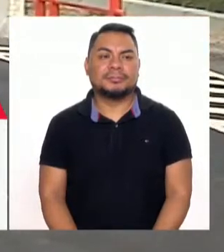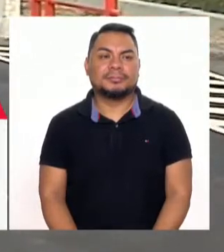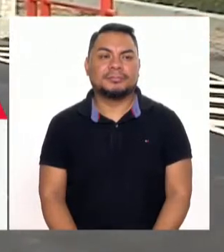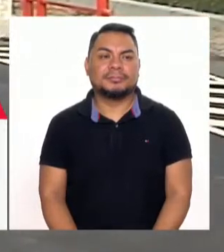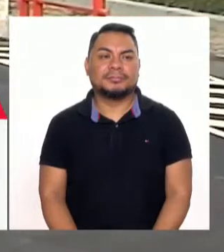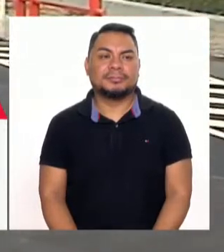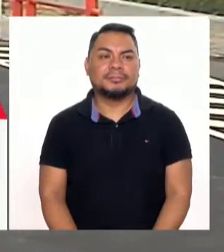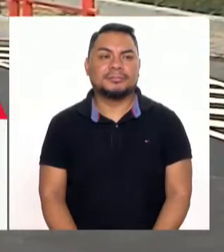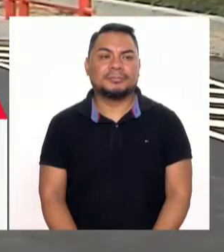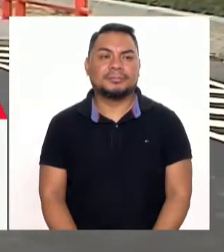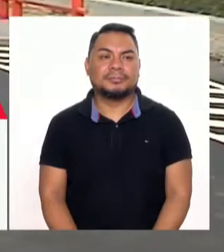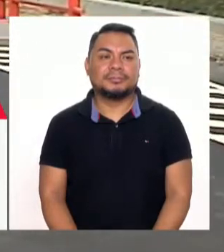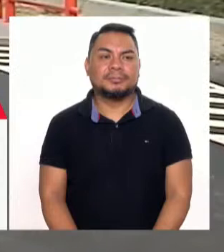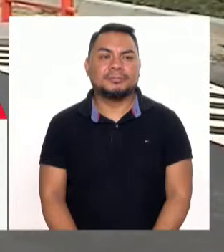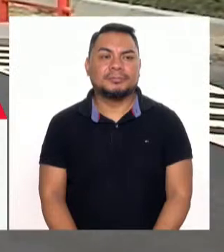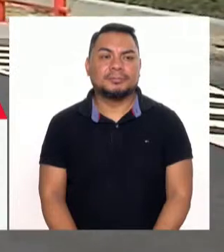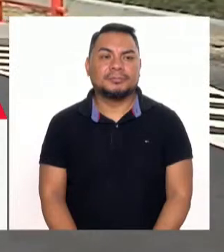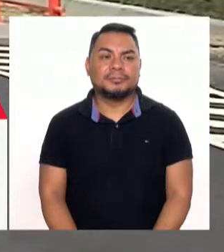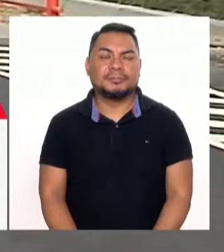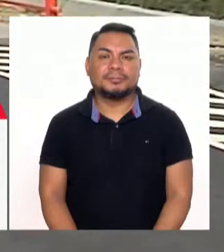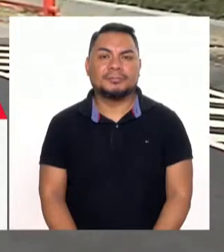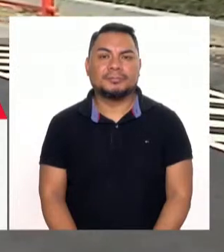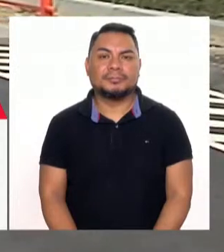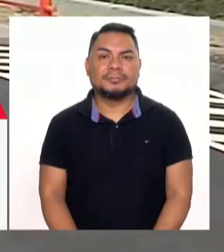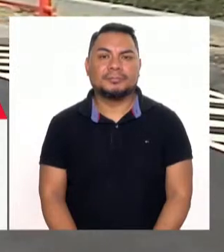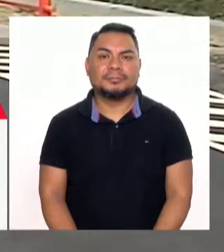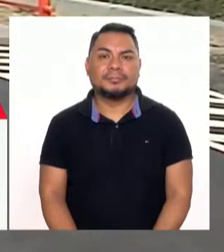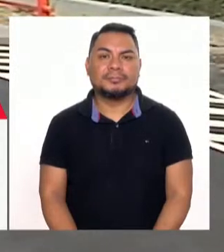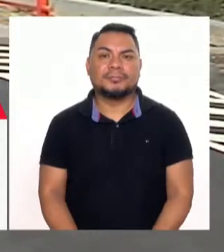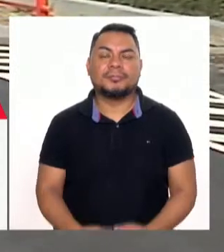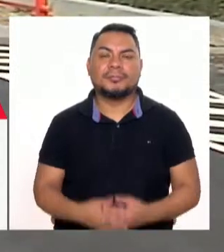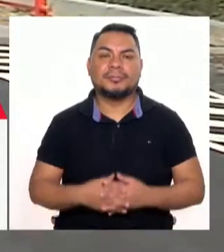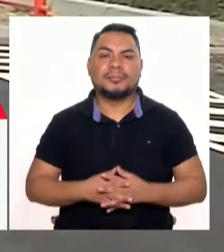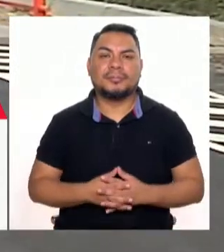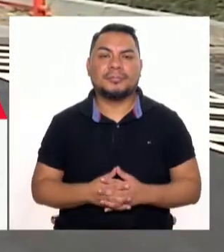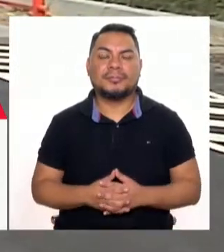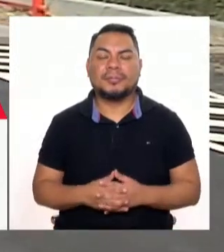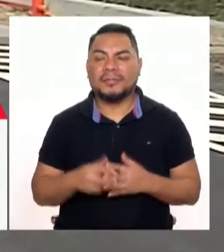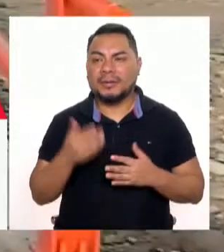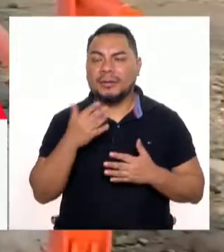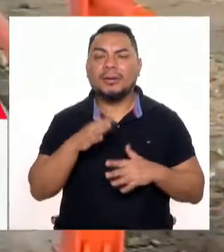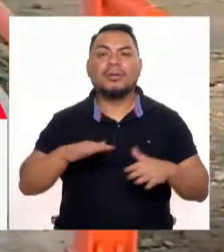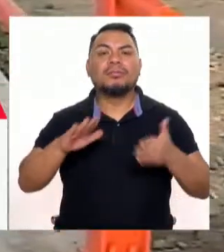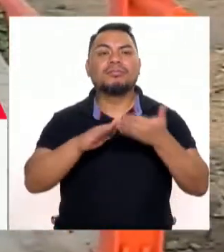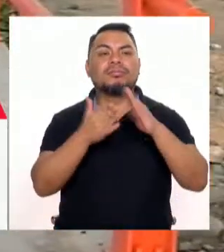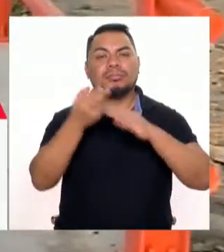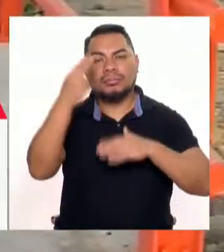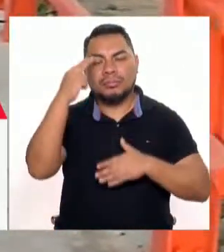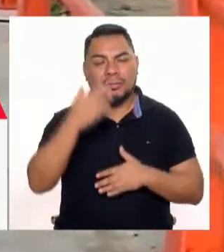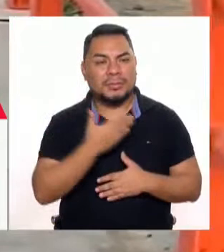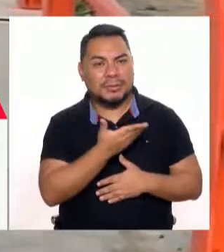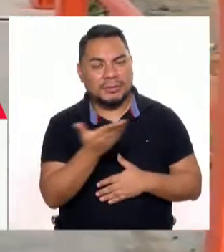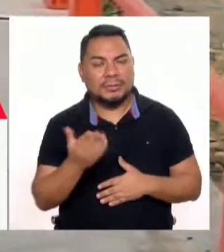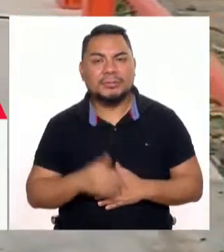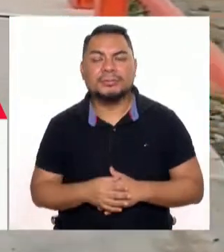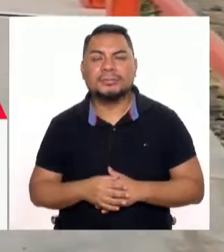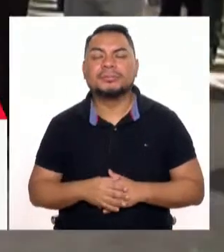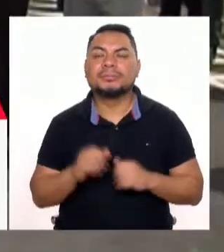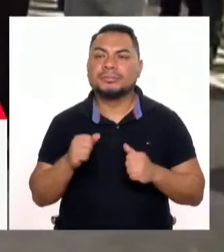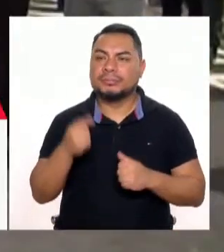la presidenta ya se encuentra lista para hacer uso de la palabra En esta actividad oficial